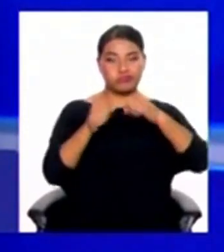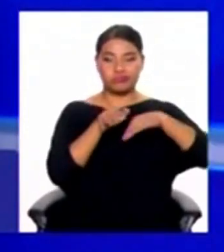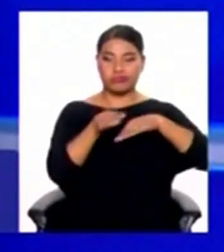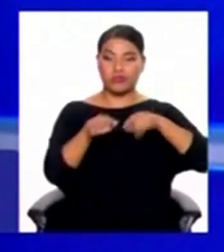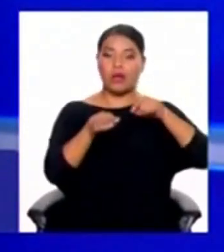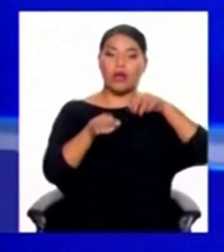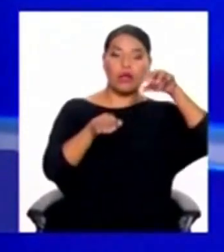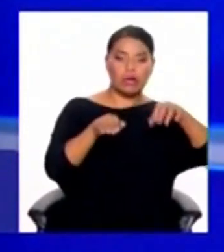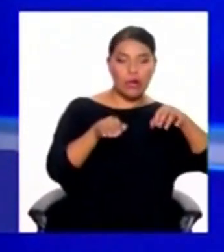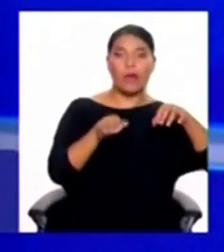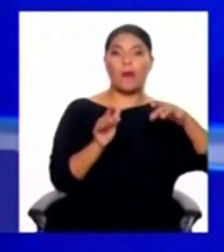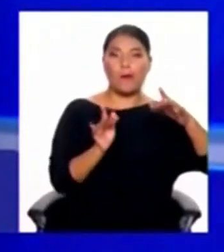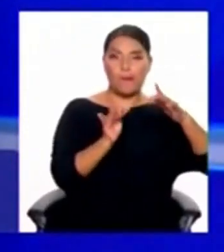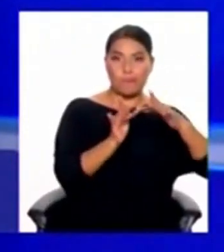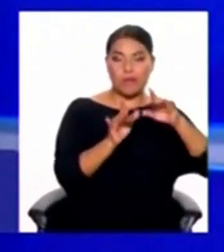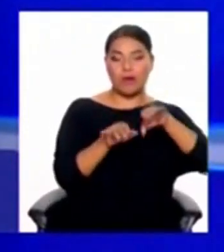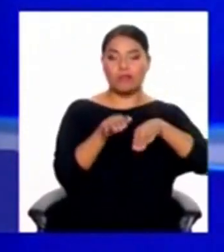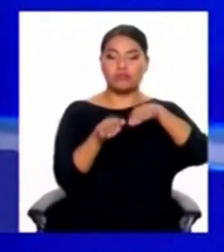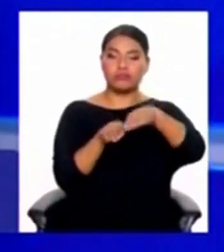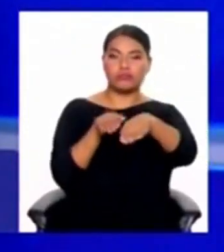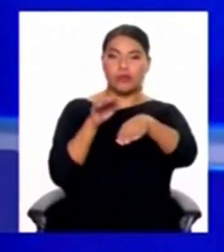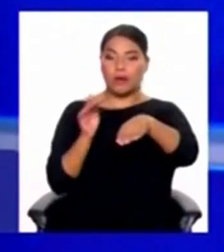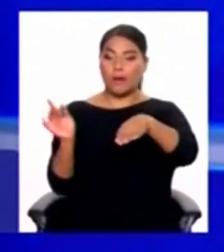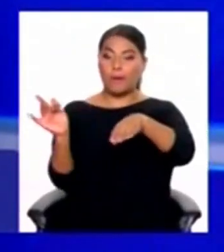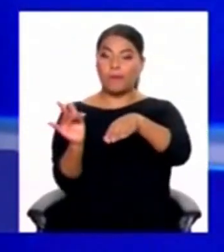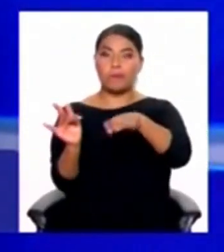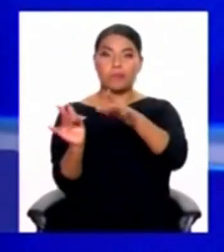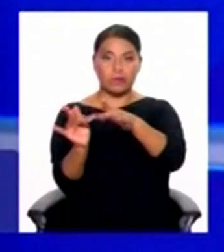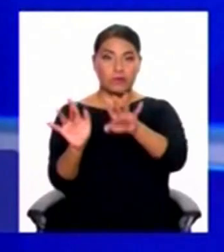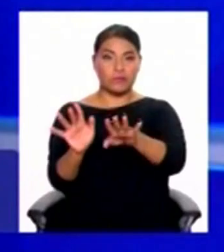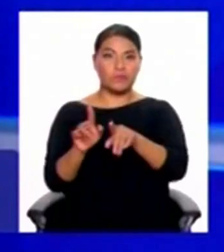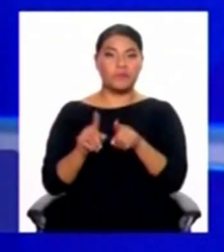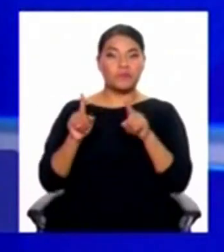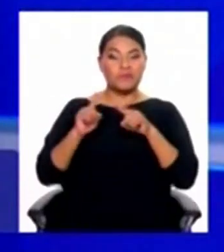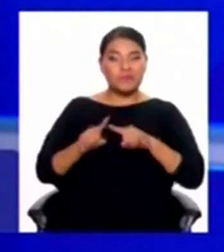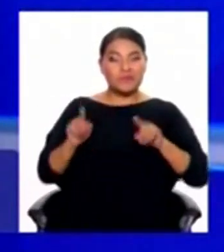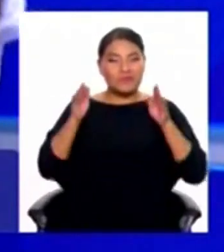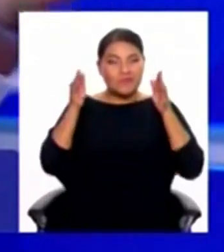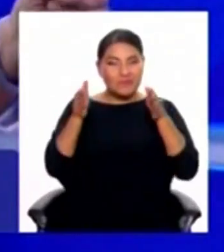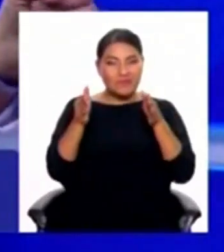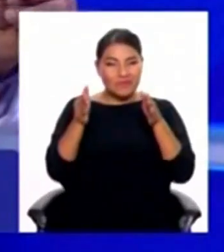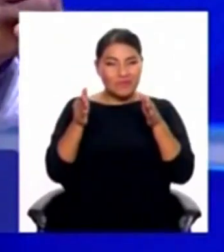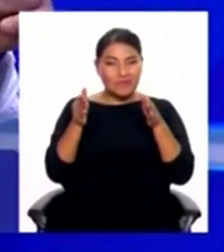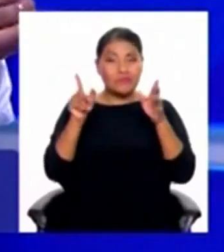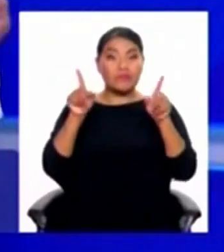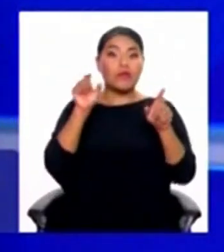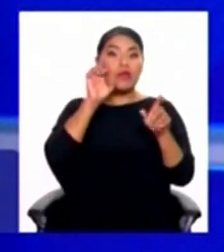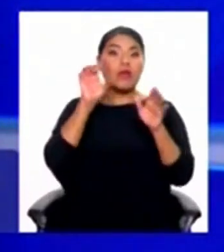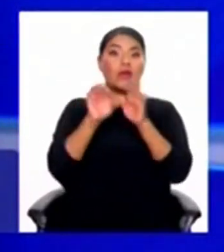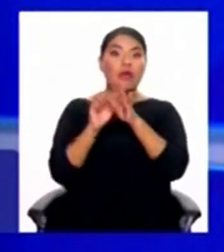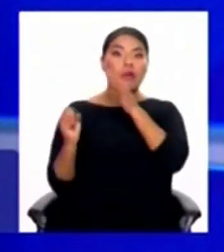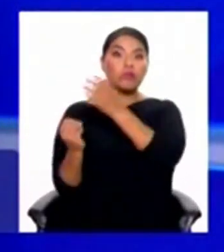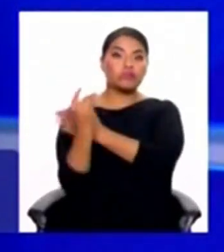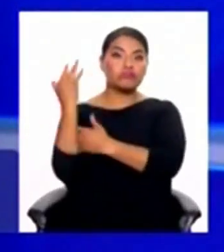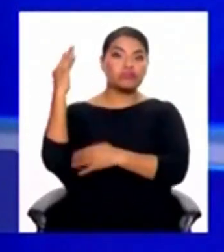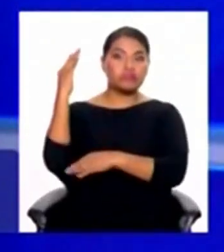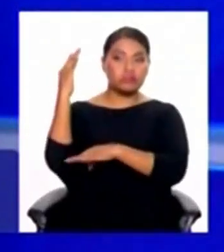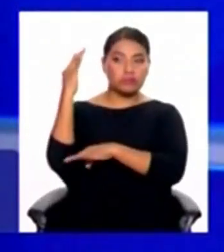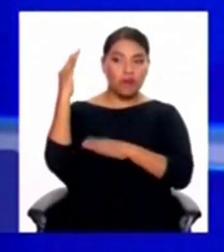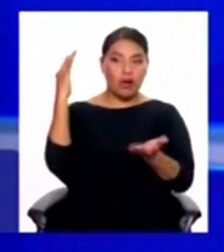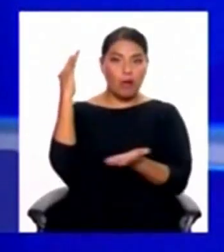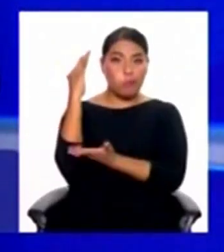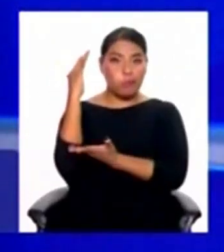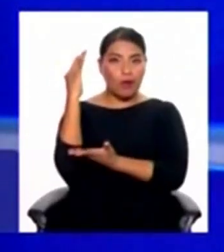mi enfoque es de vialidad, de infraestructura. Pero al no mirarla desde un punto de vista ambiental, estoy afectando